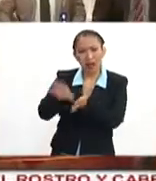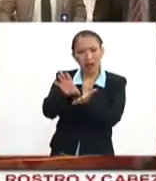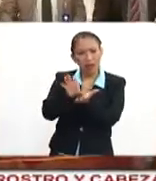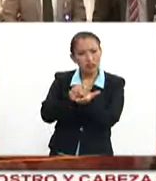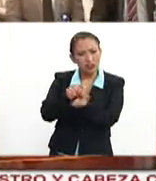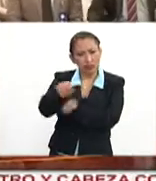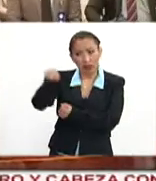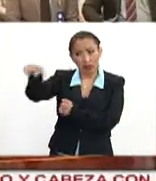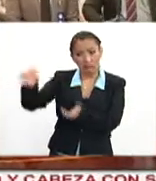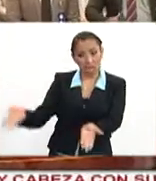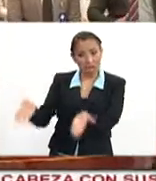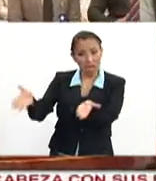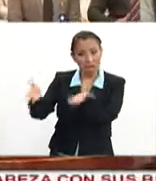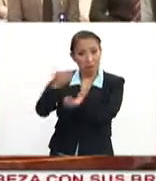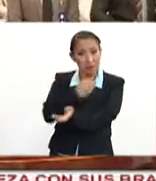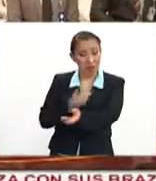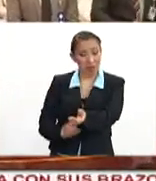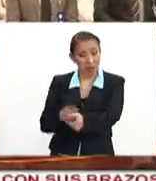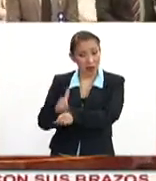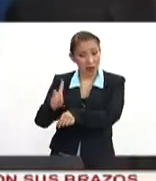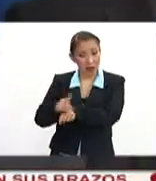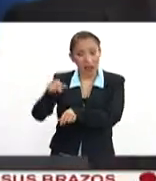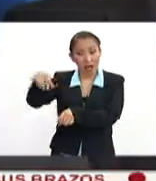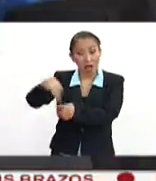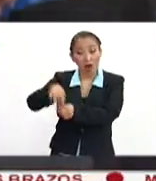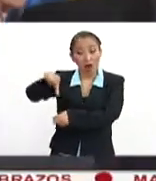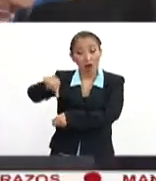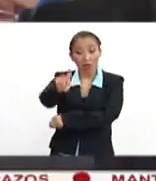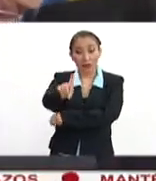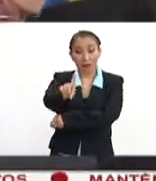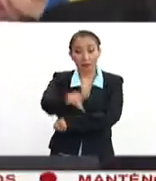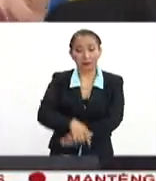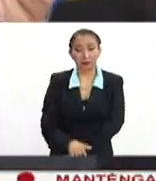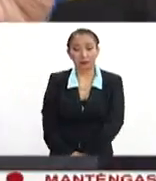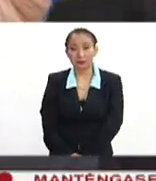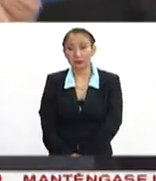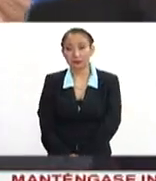impulsada por el presidente Nicolás Maduro y que se votará este domingo.